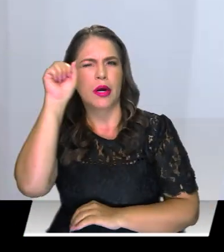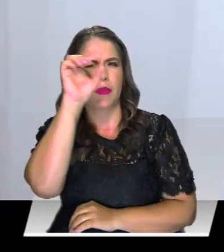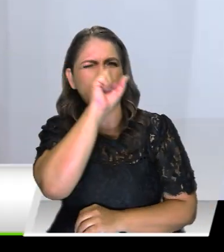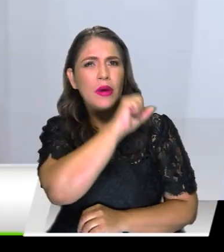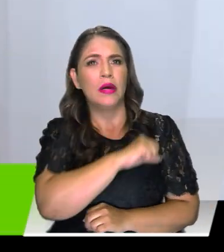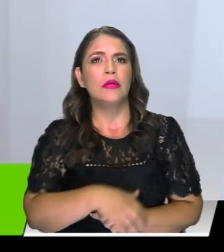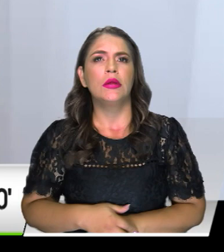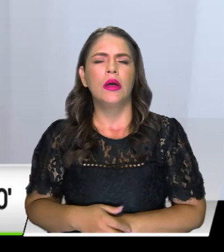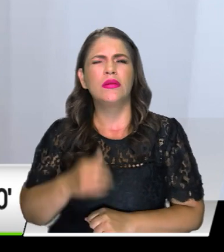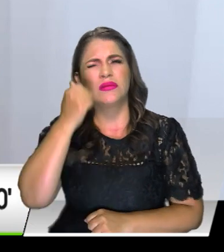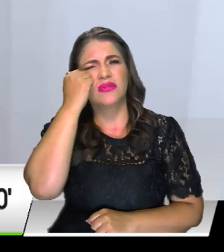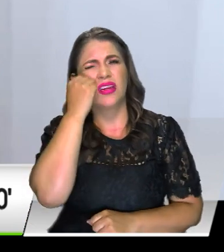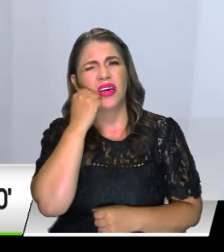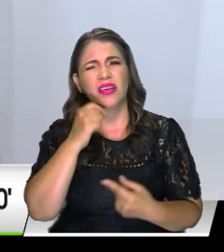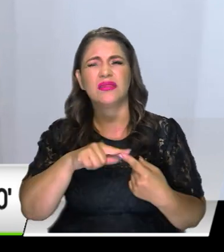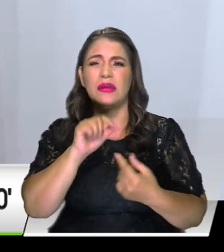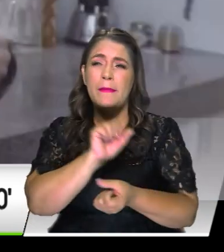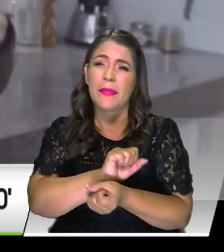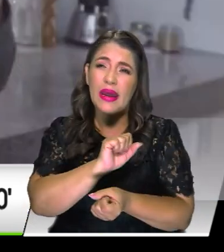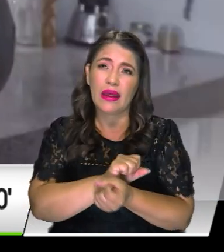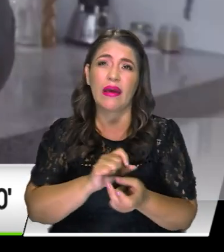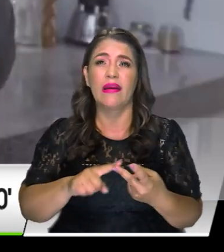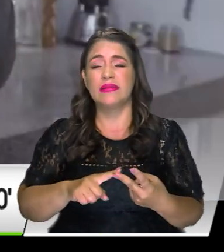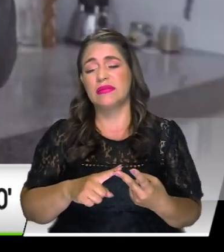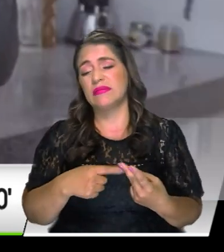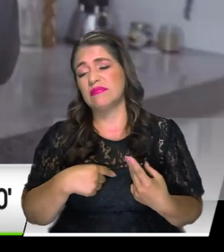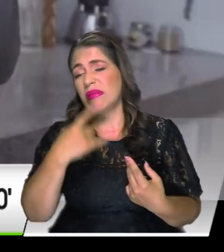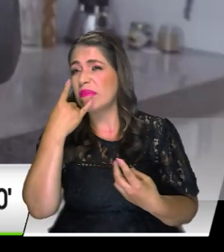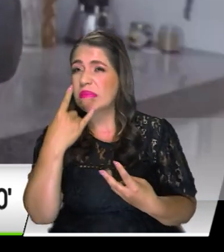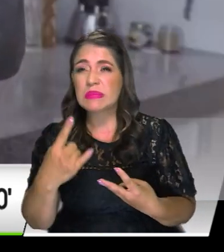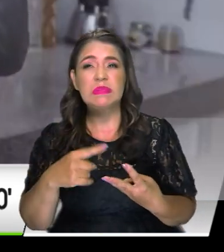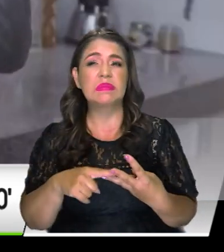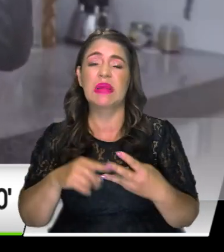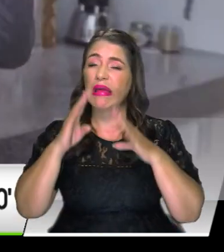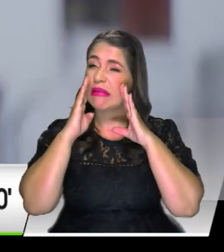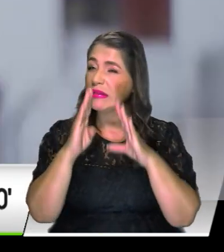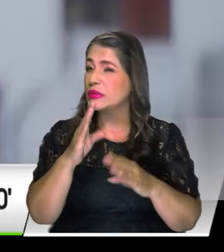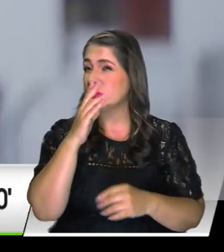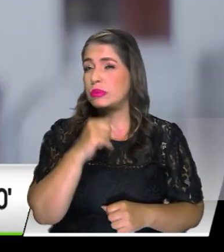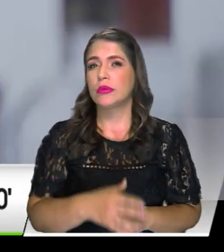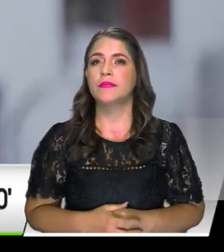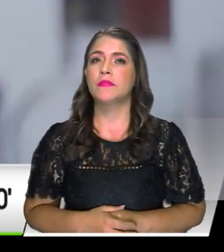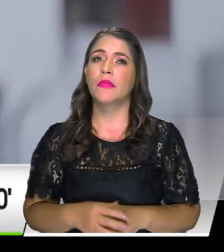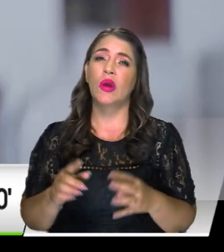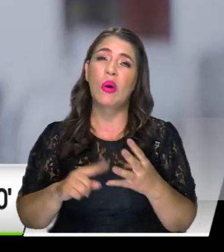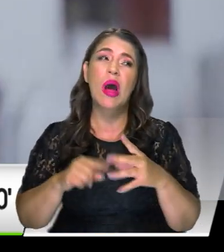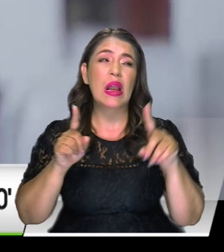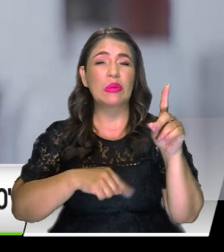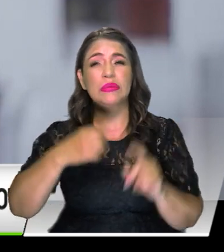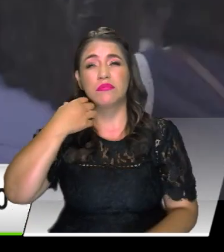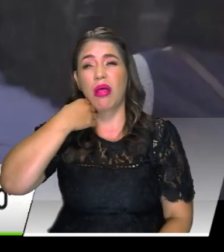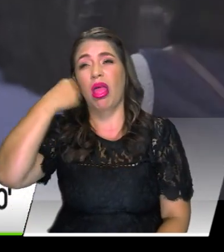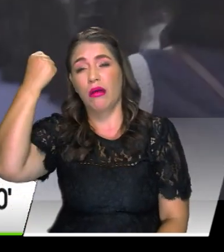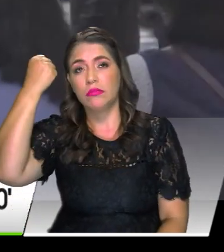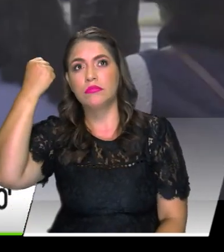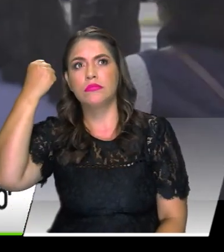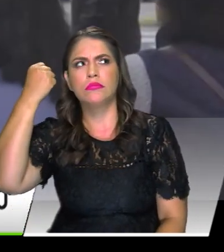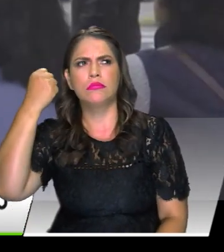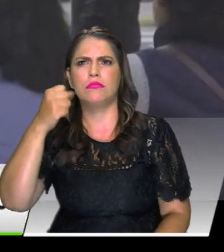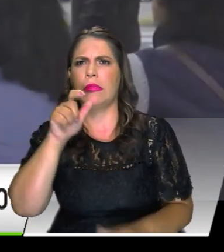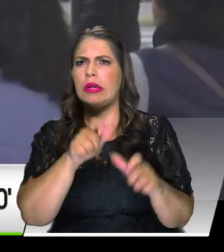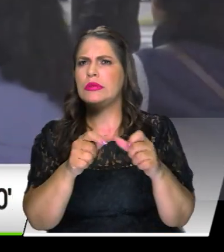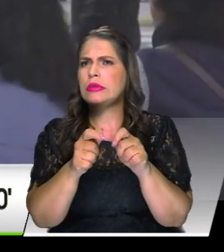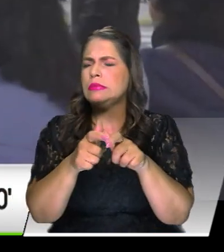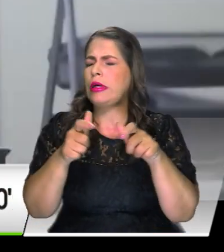síntomas de tristeza pereza inutilidad pérdida de interés desconcentración e incluso intentos de suicidio con el que coincidían miles de